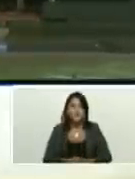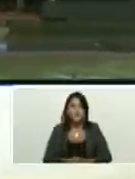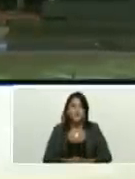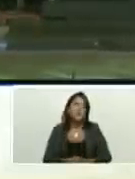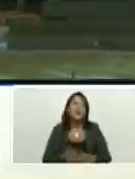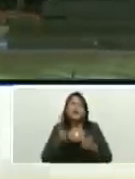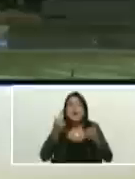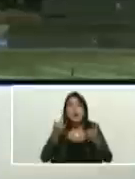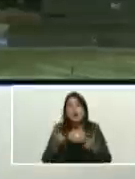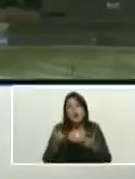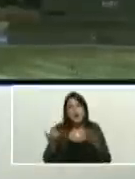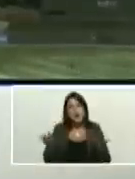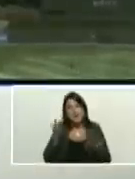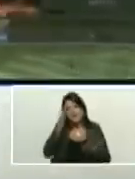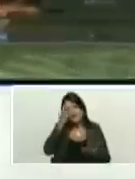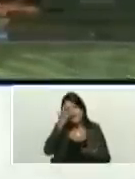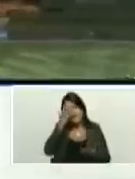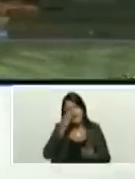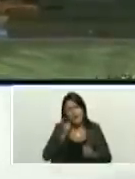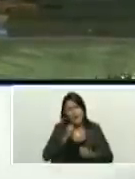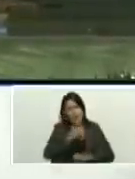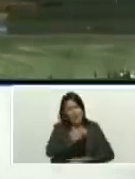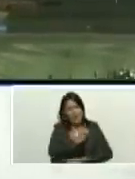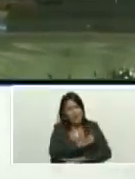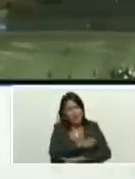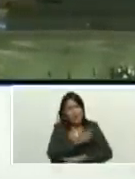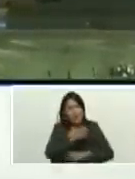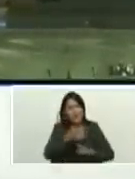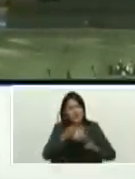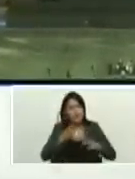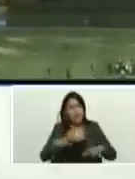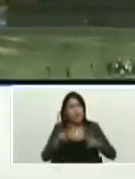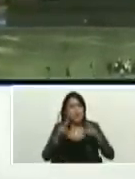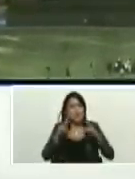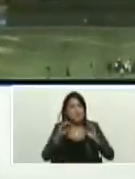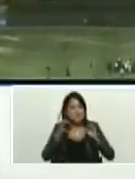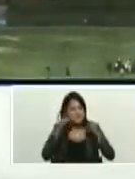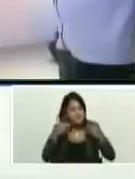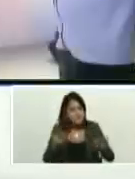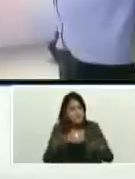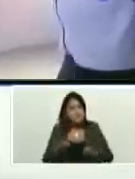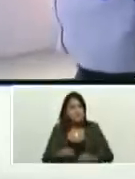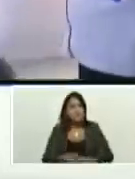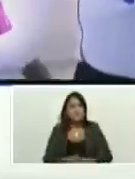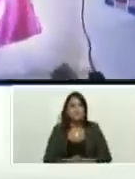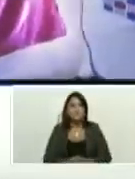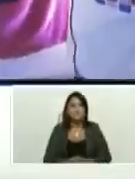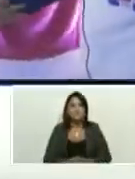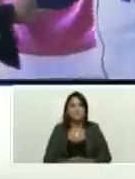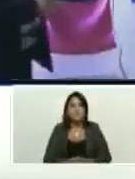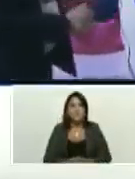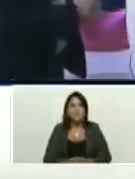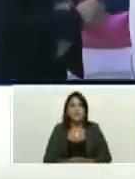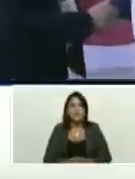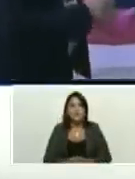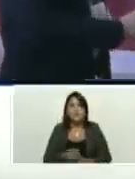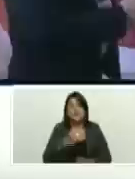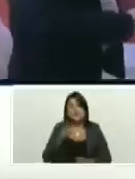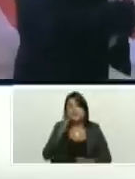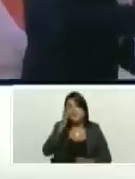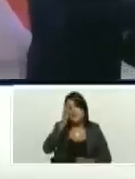de renacimiento, febrero de luces, febrero de unión nacional,